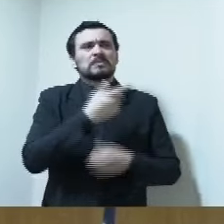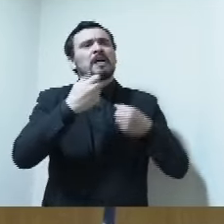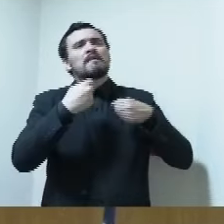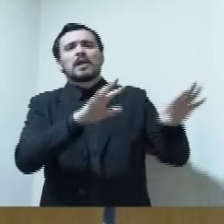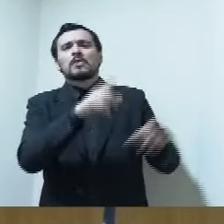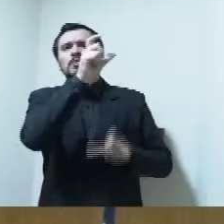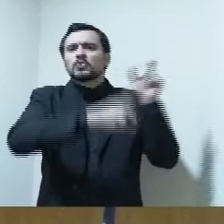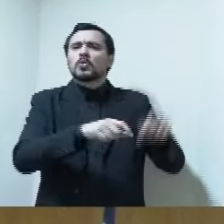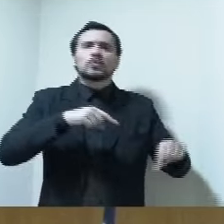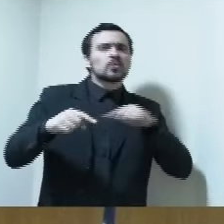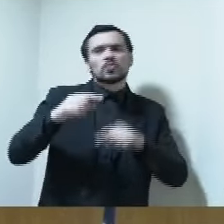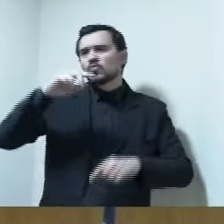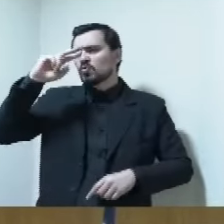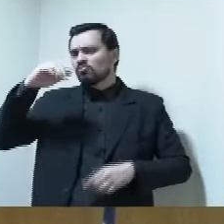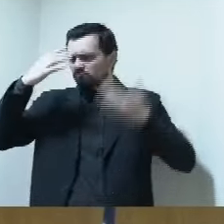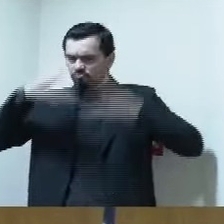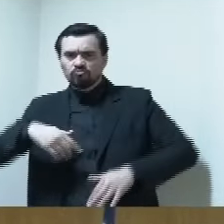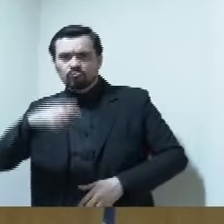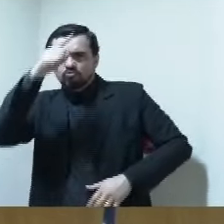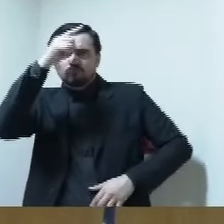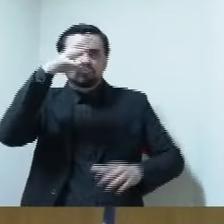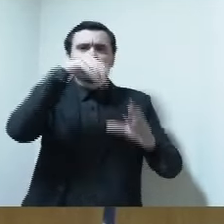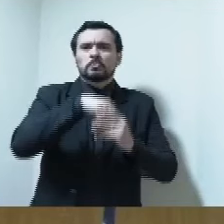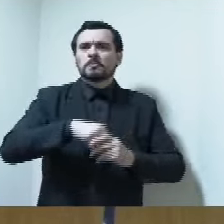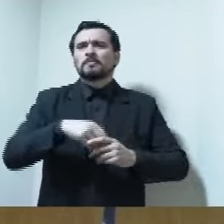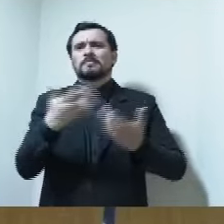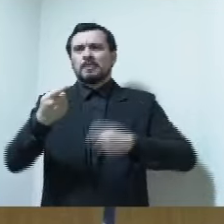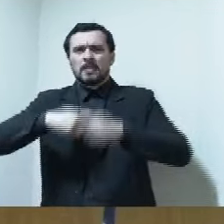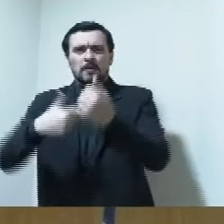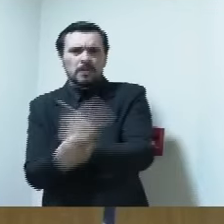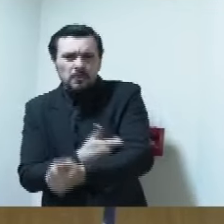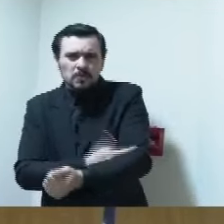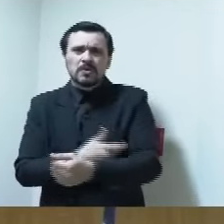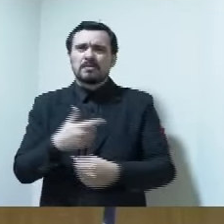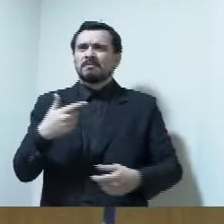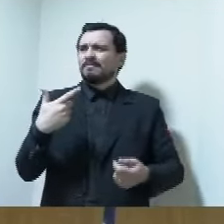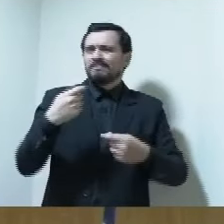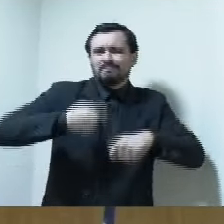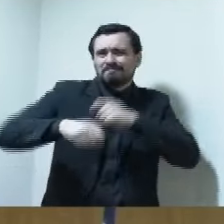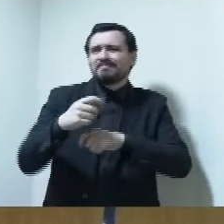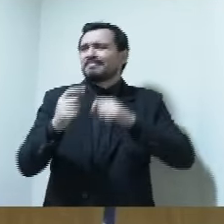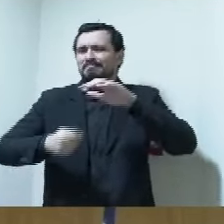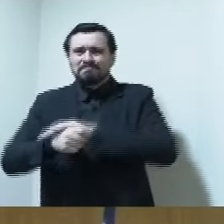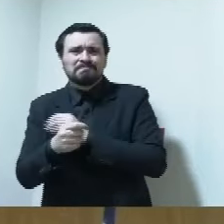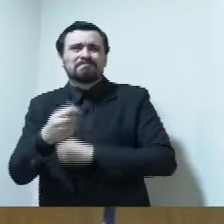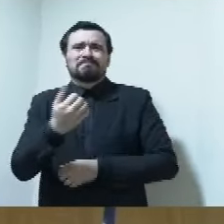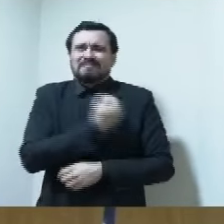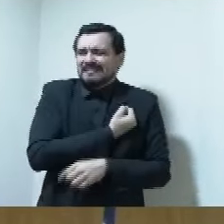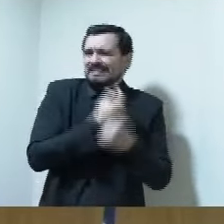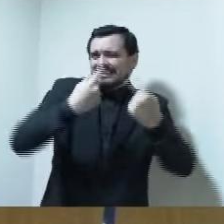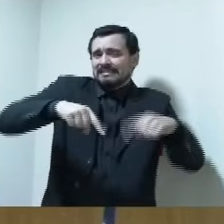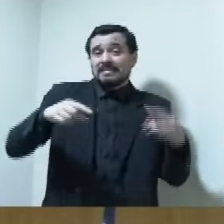con graves implicancias en la seguridad ciudadana, el microtráfico, el narcotráfico y otros delitos orquestados desde las